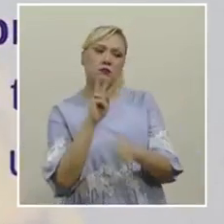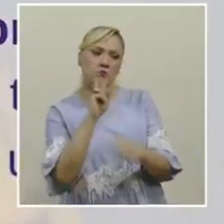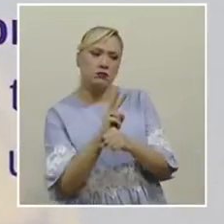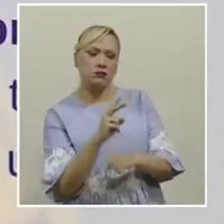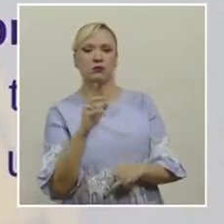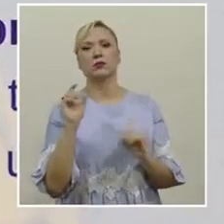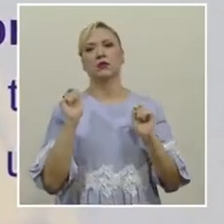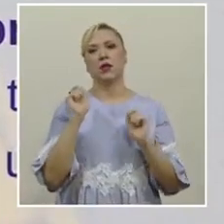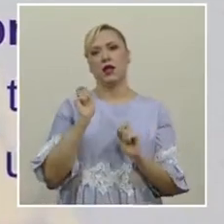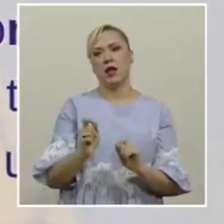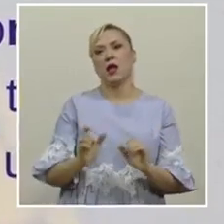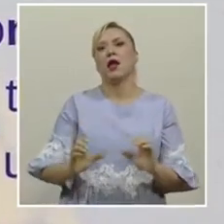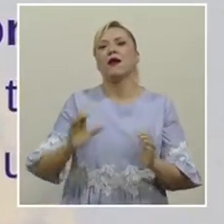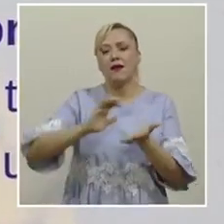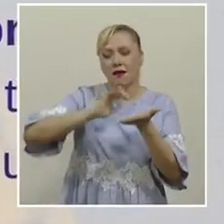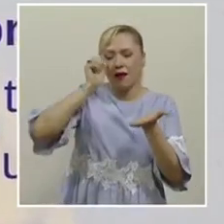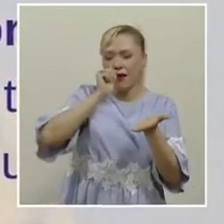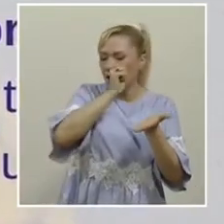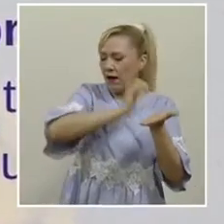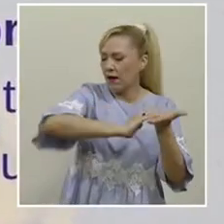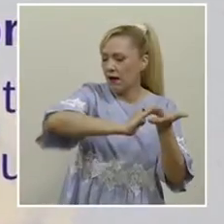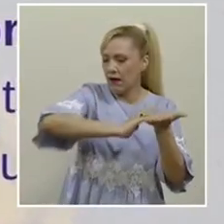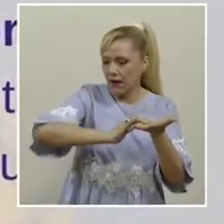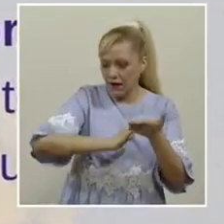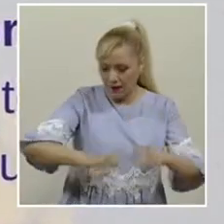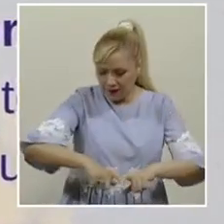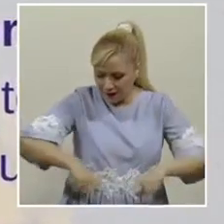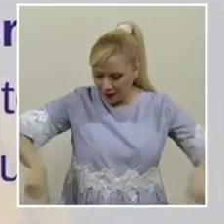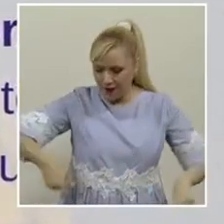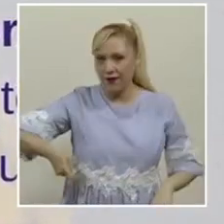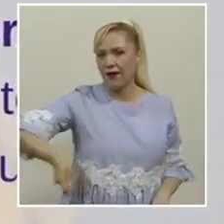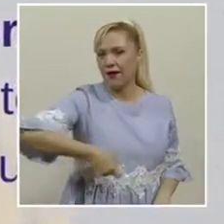las guías podotáctiles y de promover una cultura de